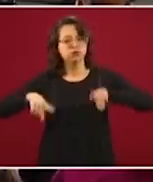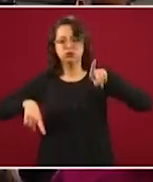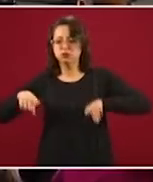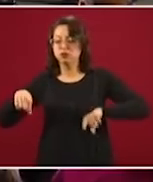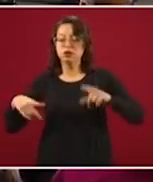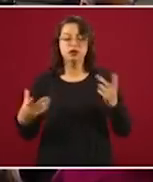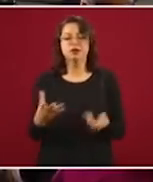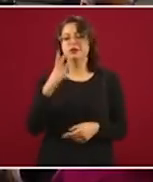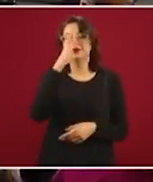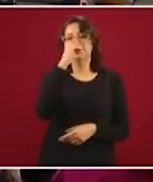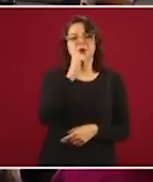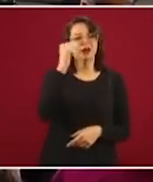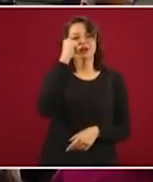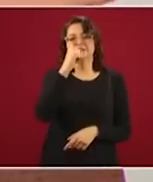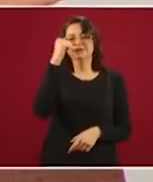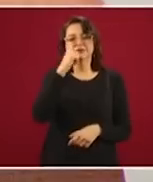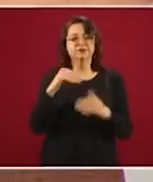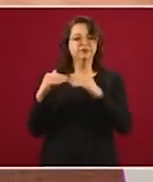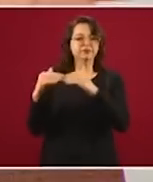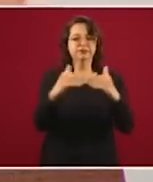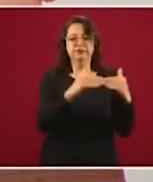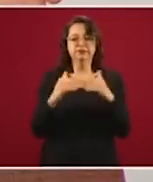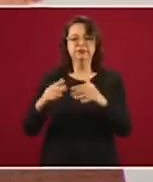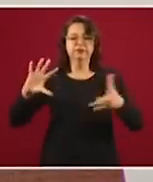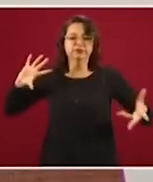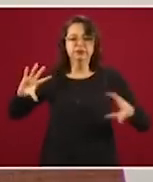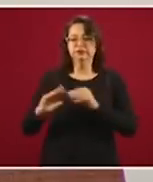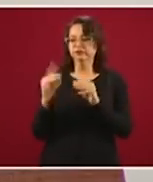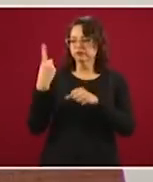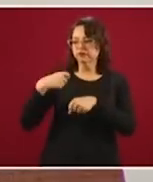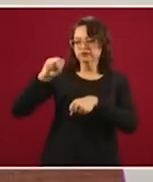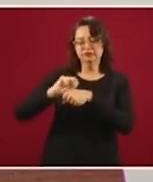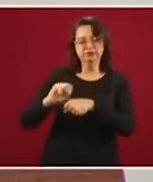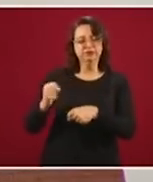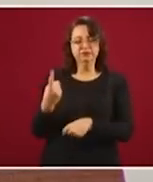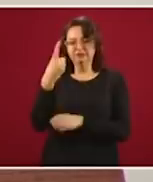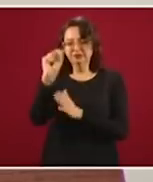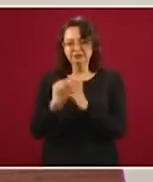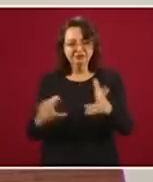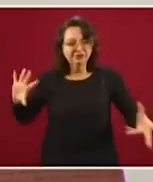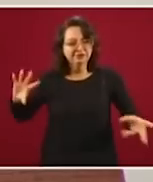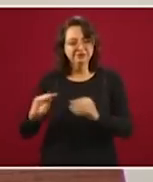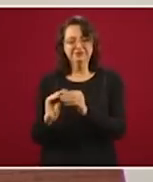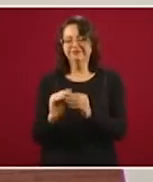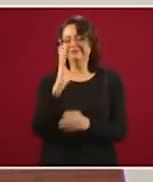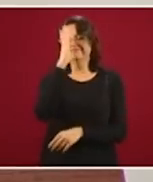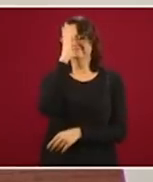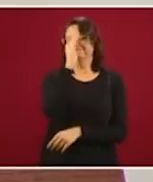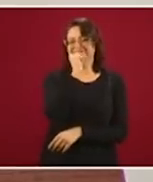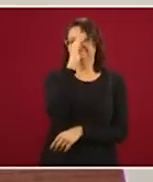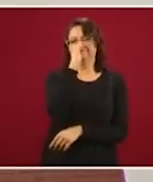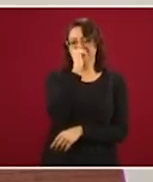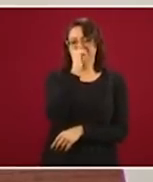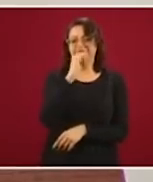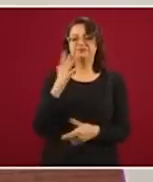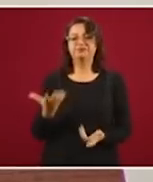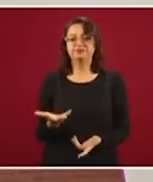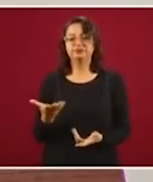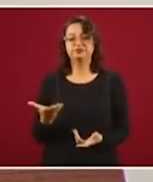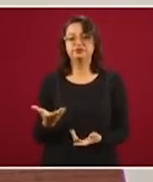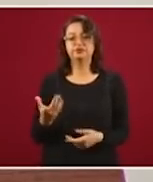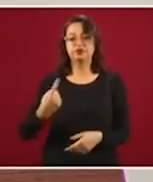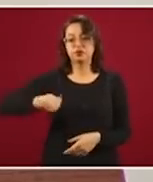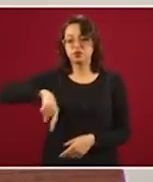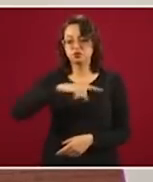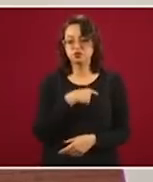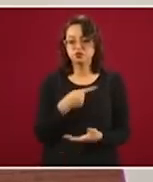podría hacer, digamos, en el acumulado de una semana o de un mes. Pero nosotros nos guiamos sobre todo por el